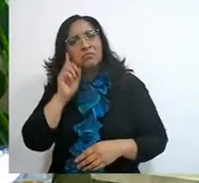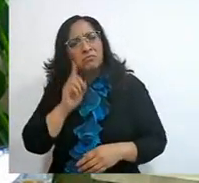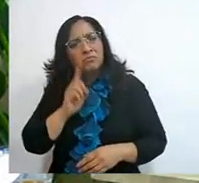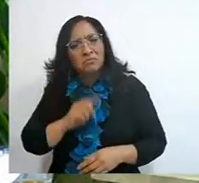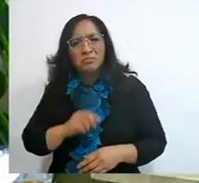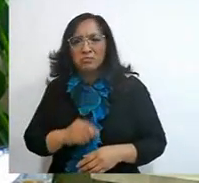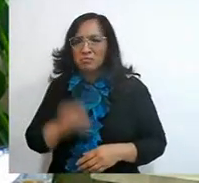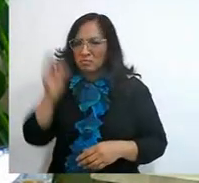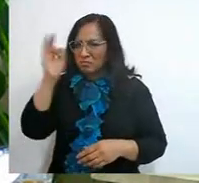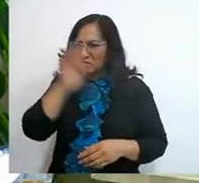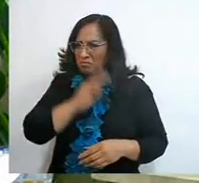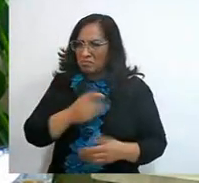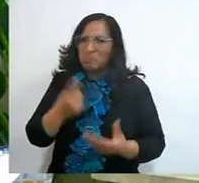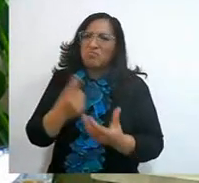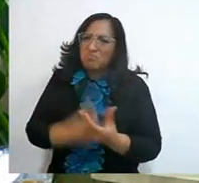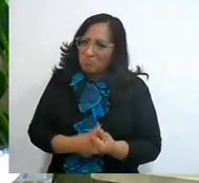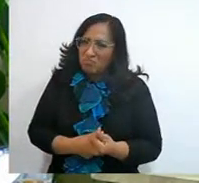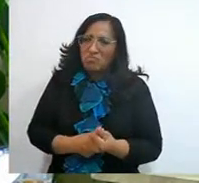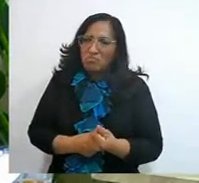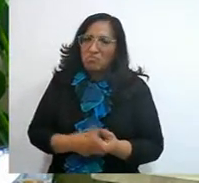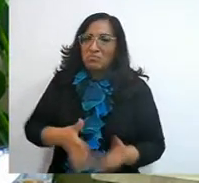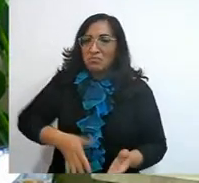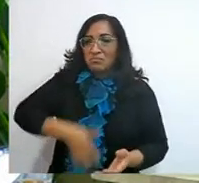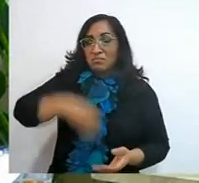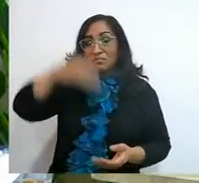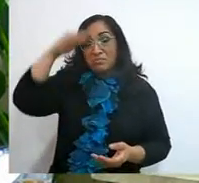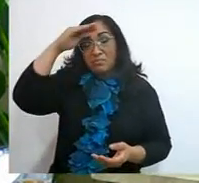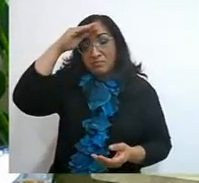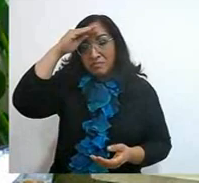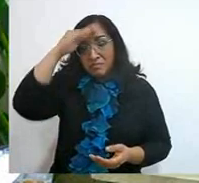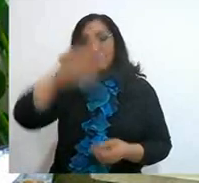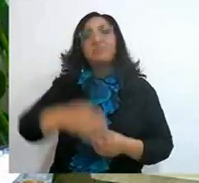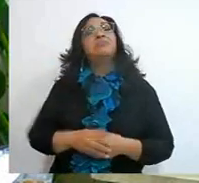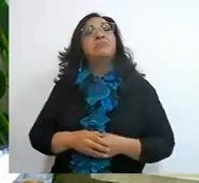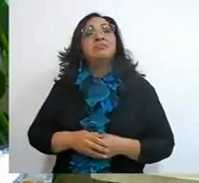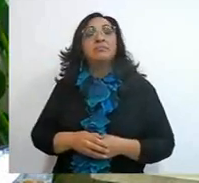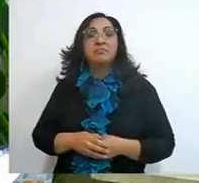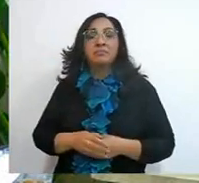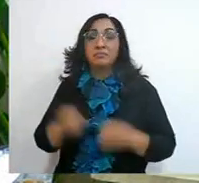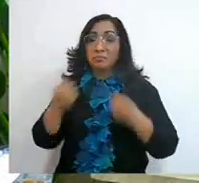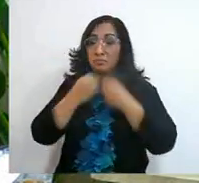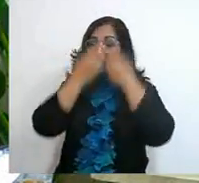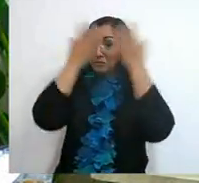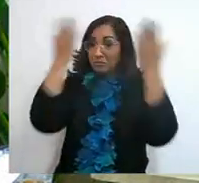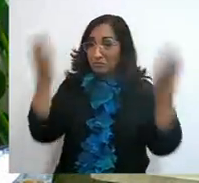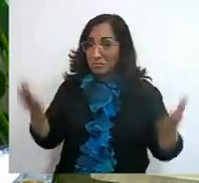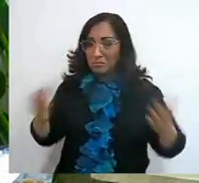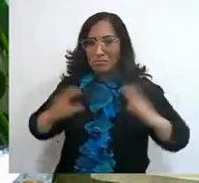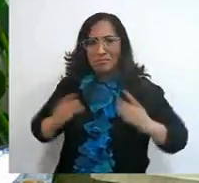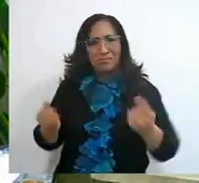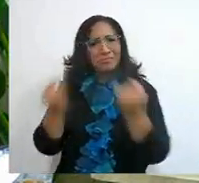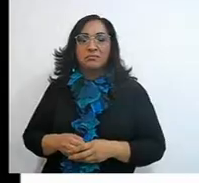muy fea por dentro. Y obviamente, estoy fea por dentro, lo voy a reflejar por fuera.